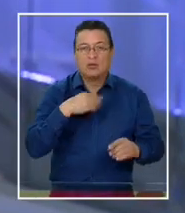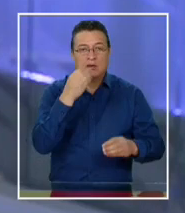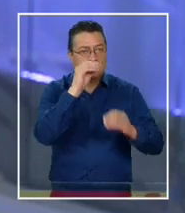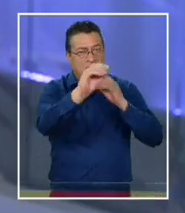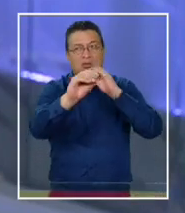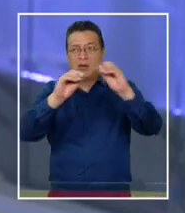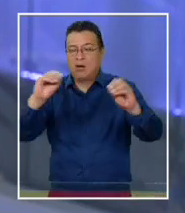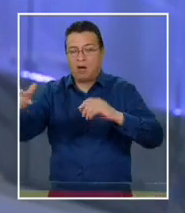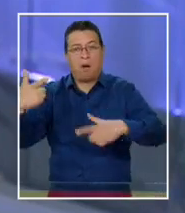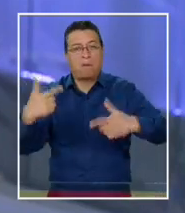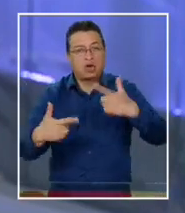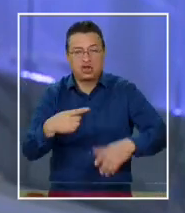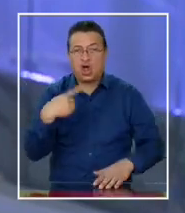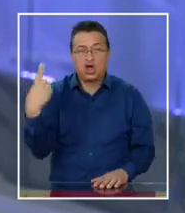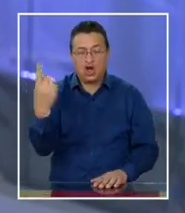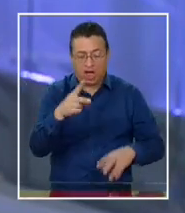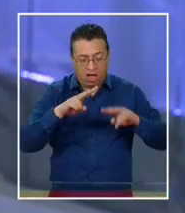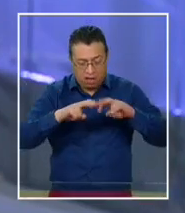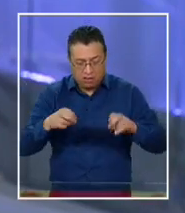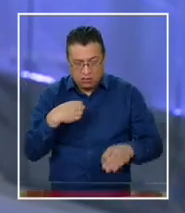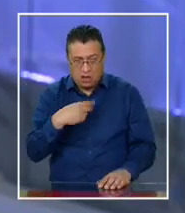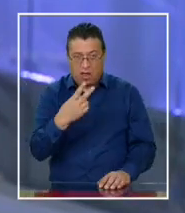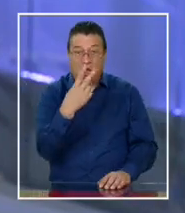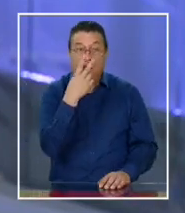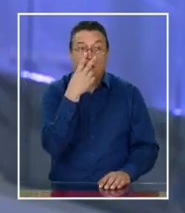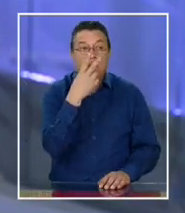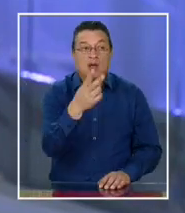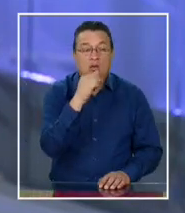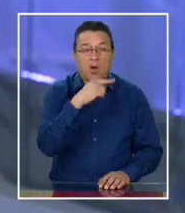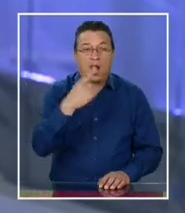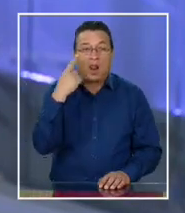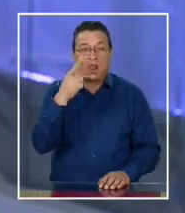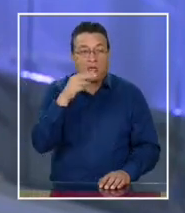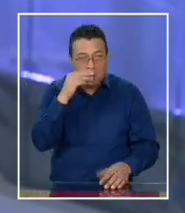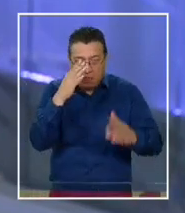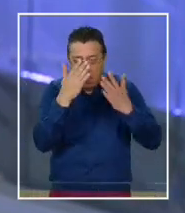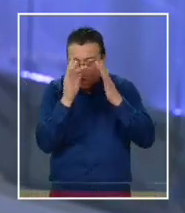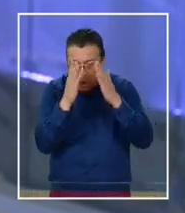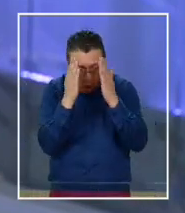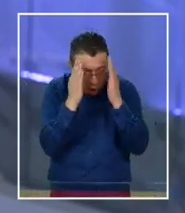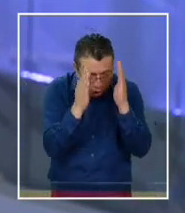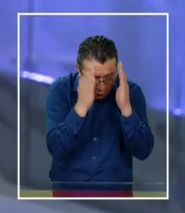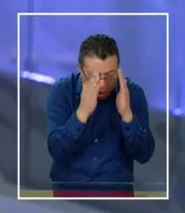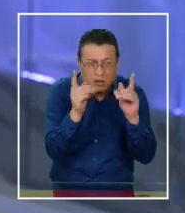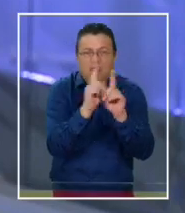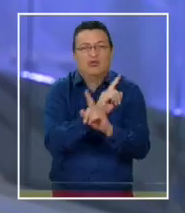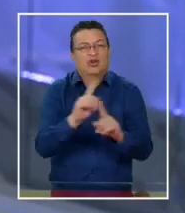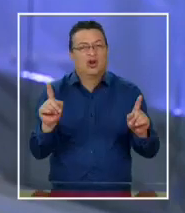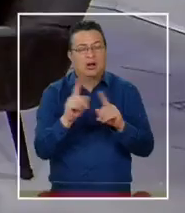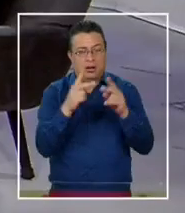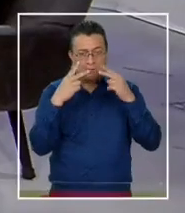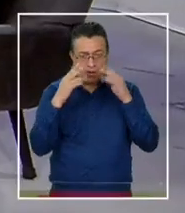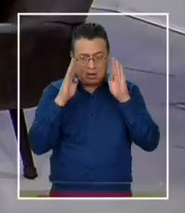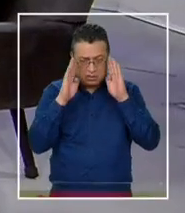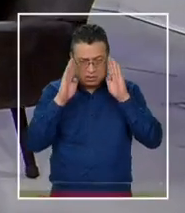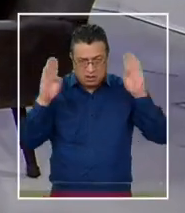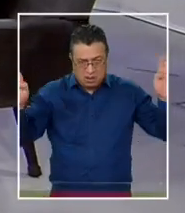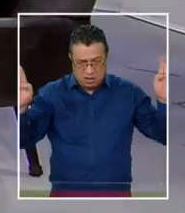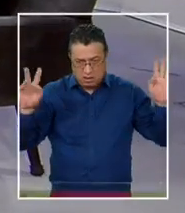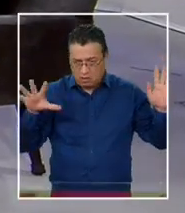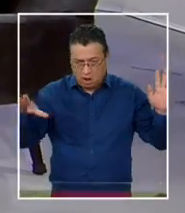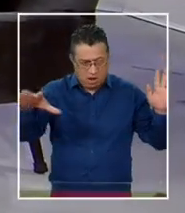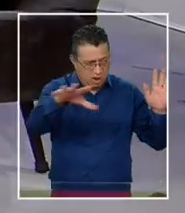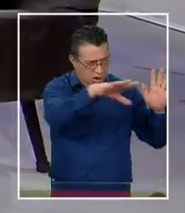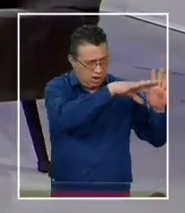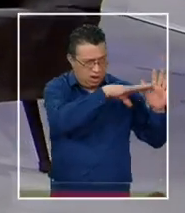políticos y a los analistas el no mirar esto con una lente están tan estrecho es a tratar de mirarlos con toda su sus